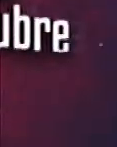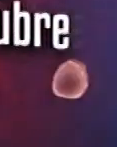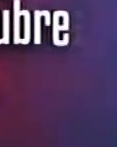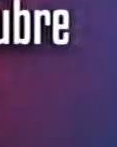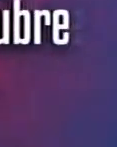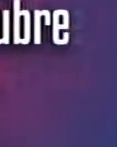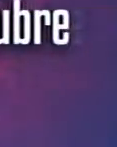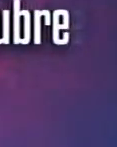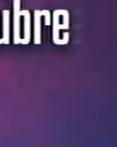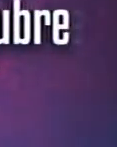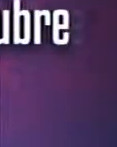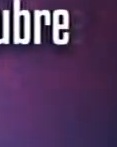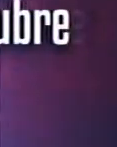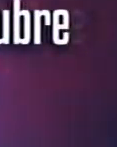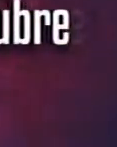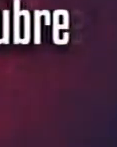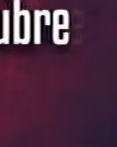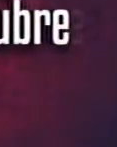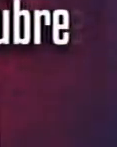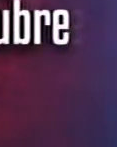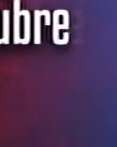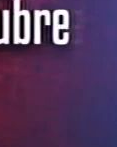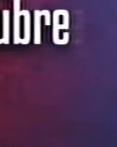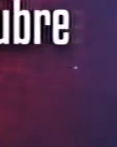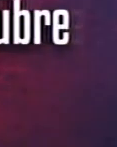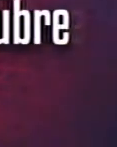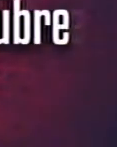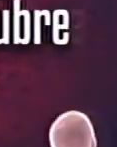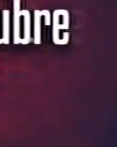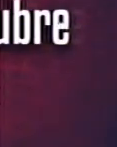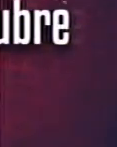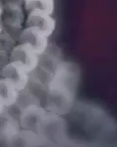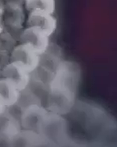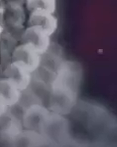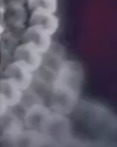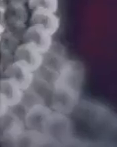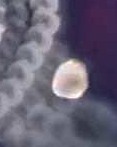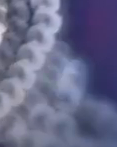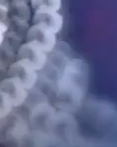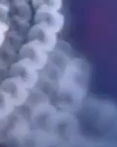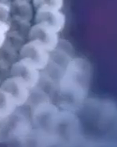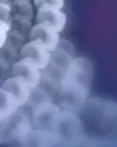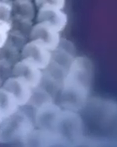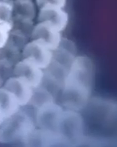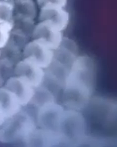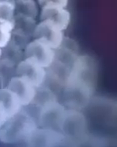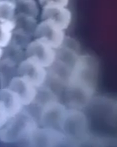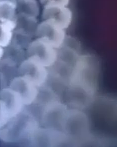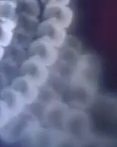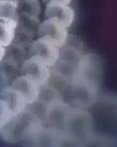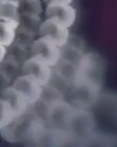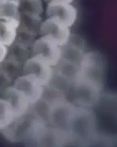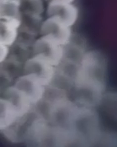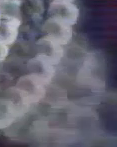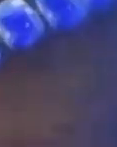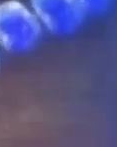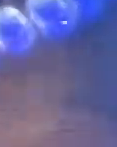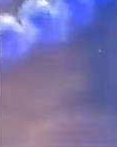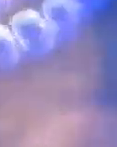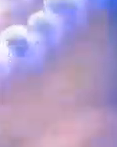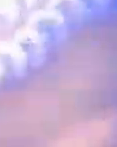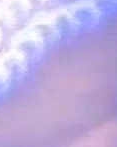vencer, vamos a vencer. Si yo llamo cuadrilla Congo, con su maña vamos a vencer.